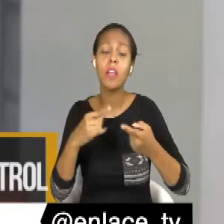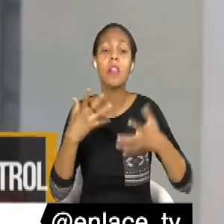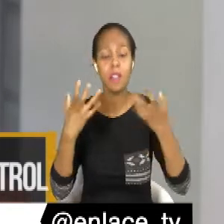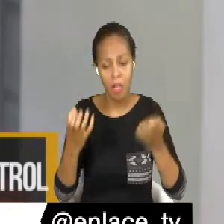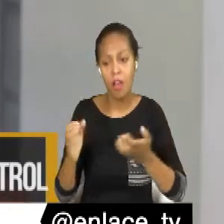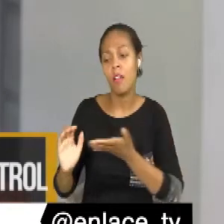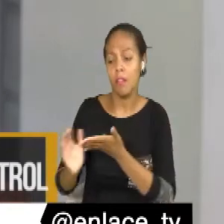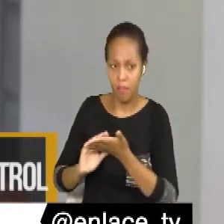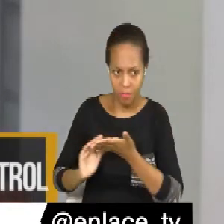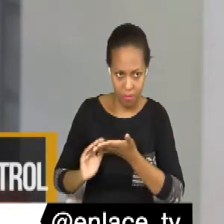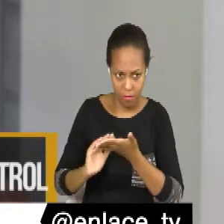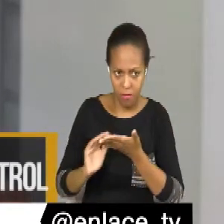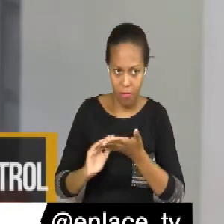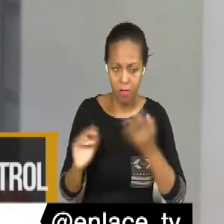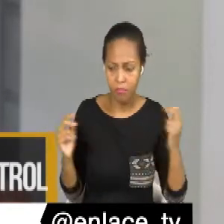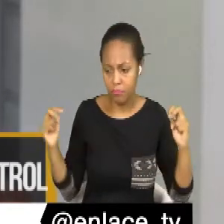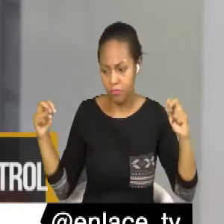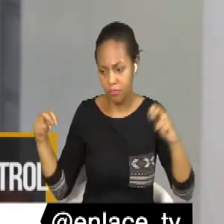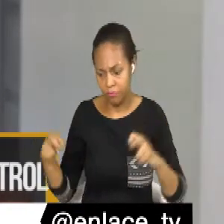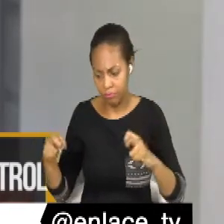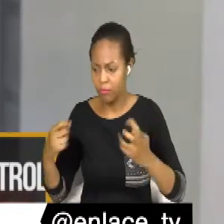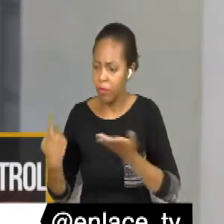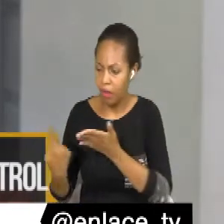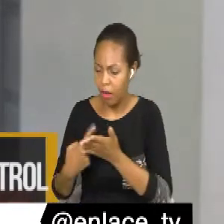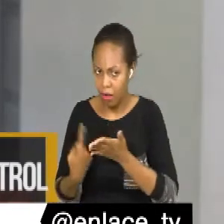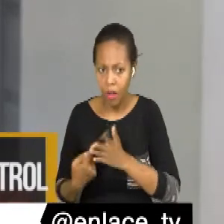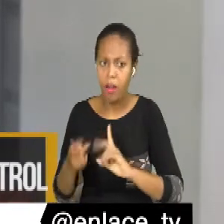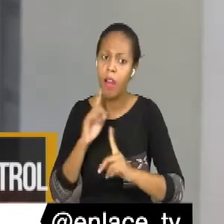y que se dé un diálogo fluido y que